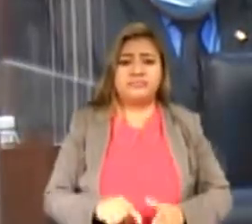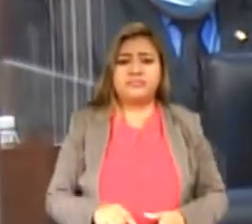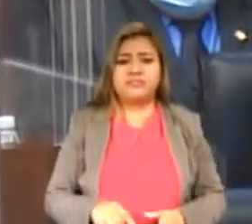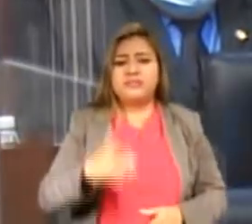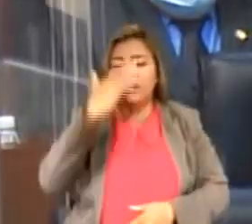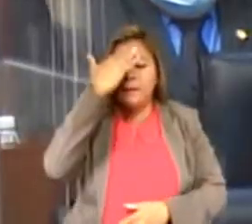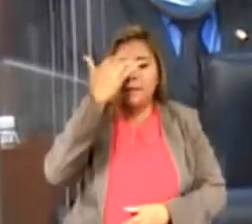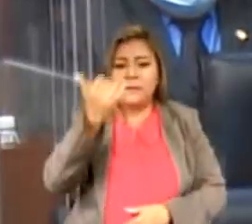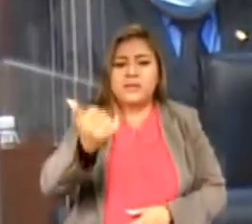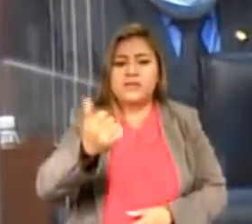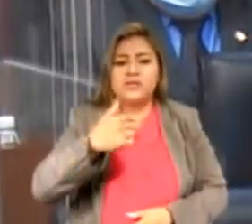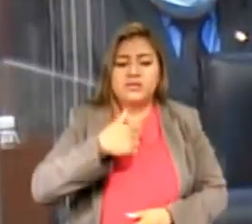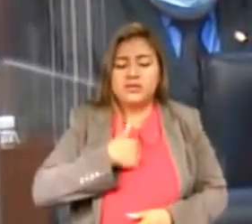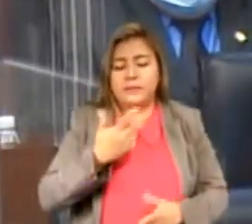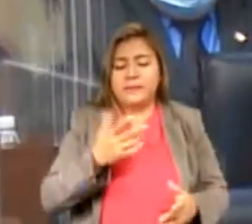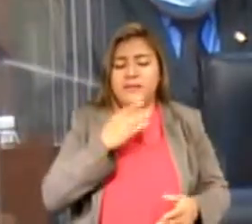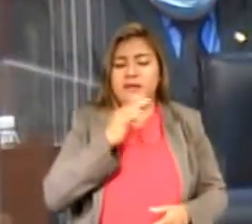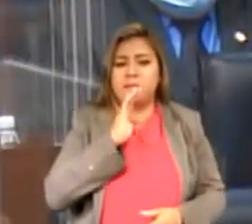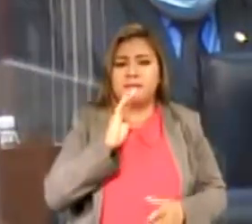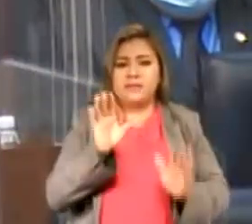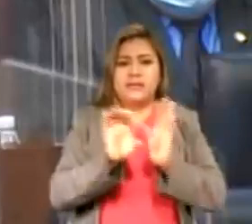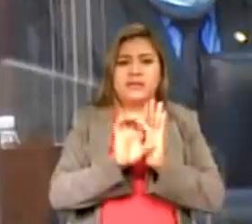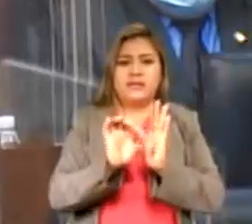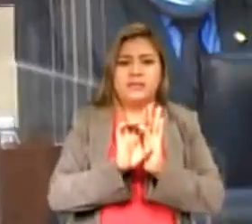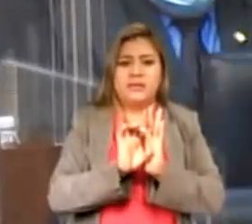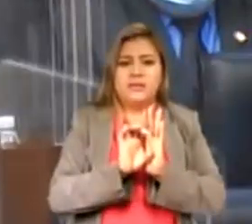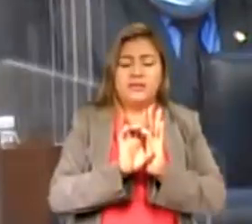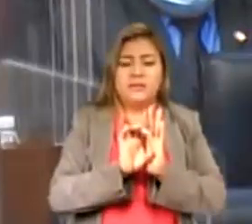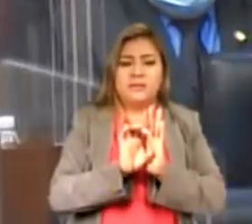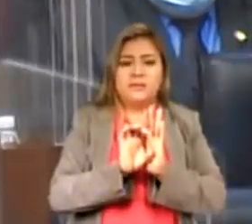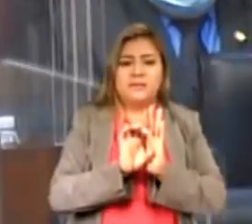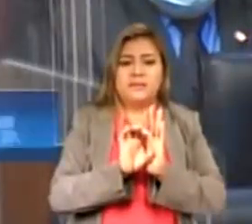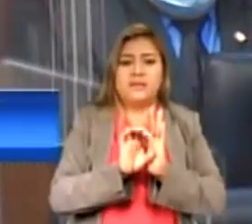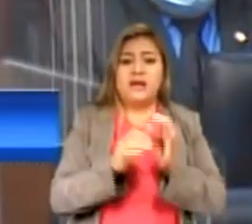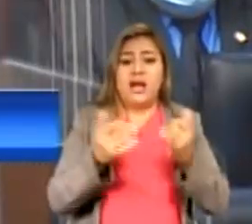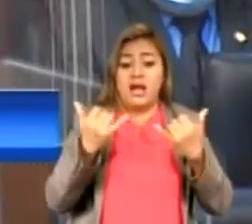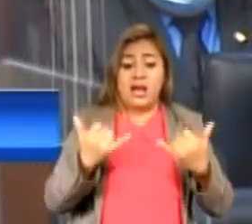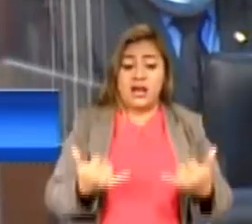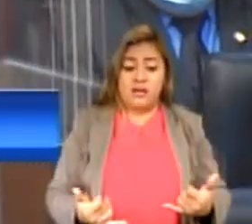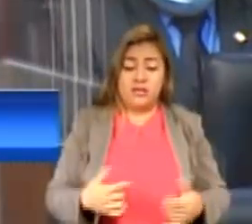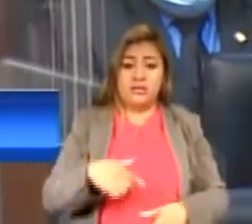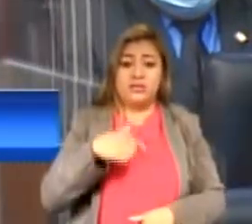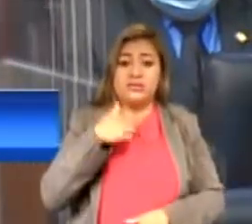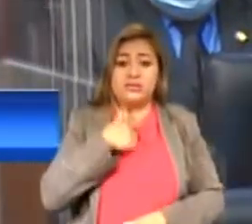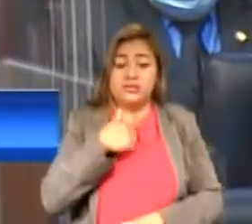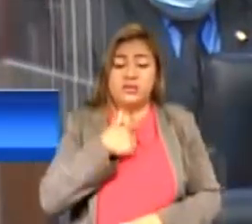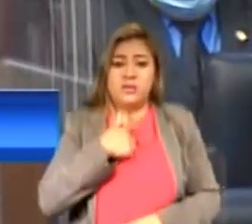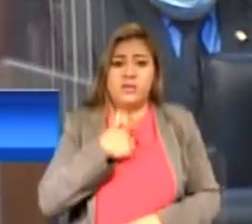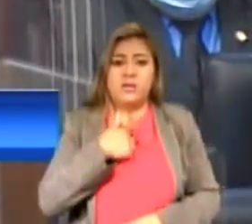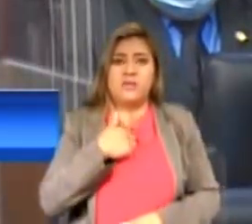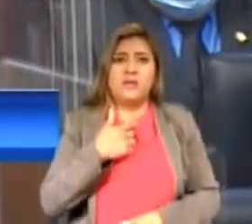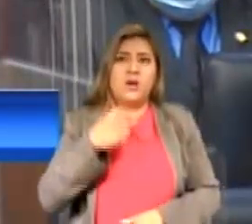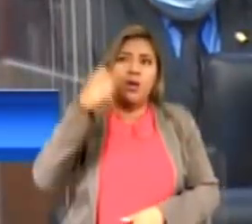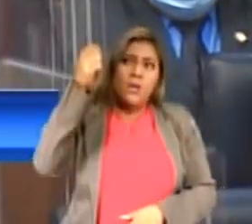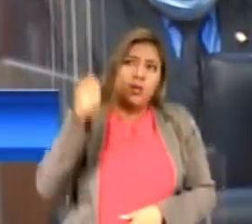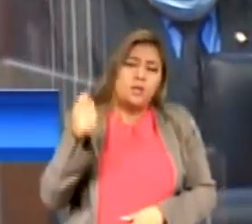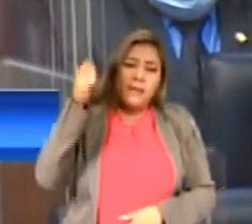más le voy a poner un ejemplo. Si ahora yo con el sistema solidario me jubilo con